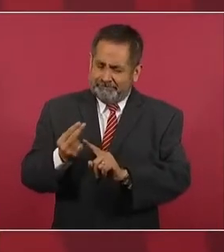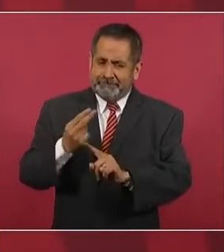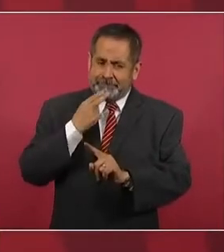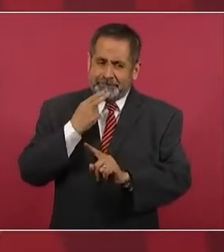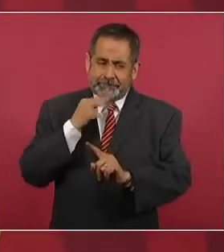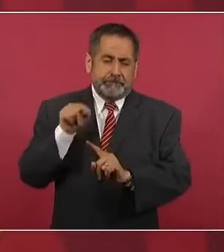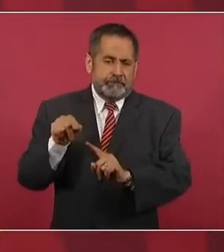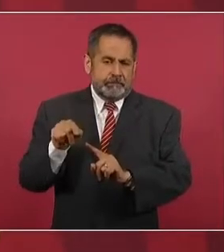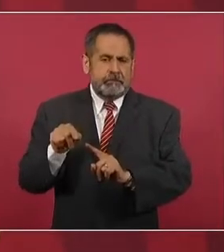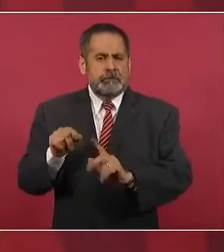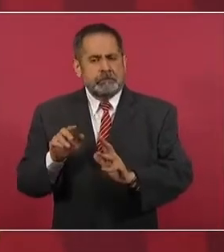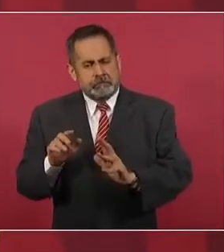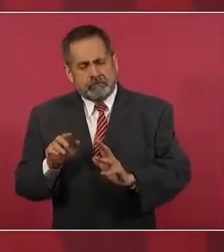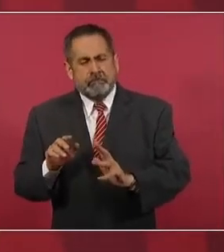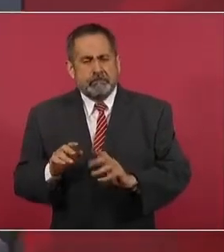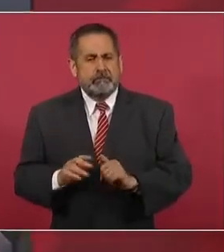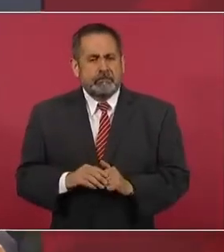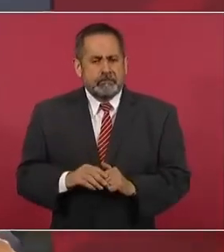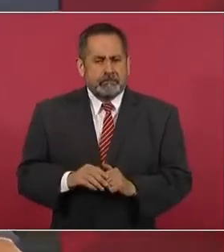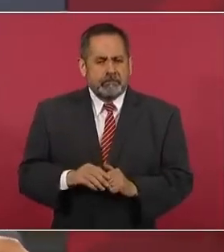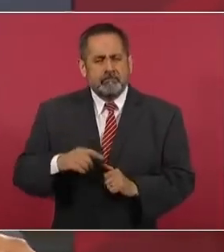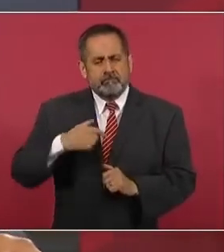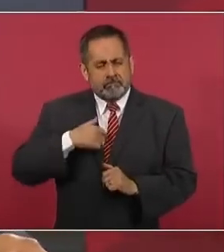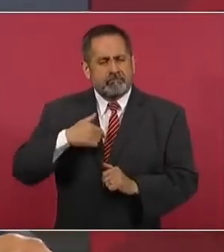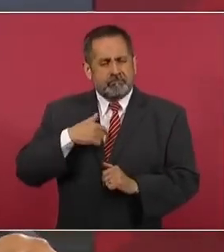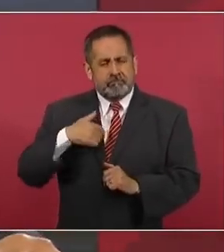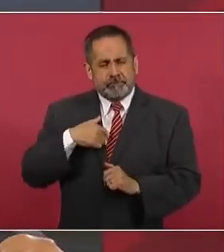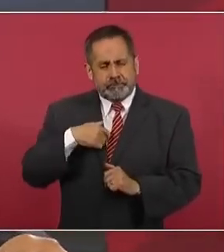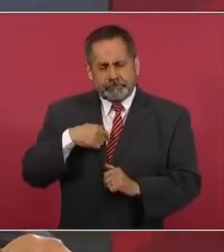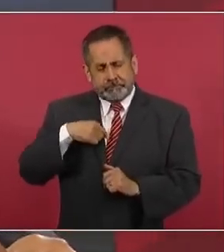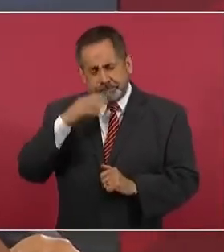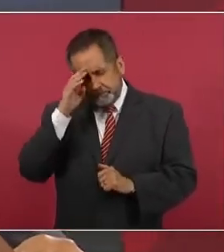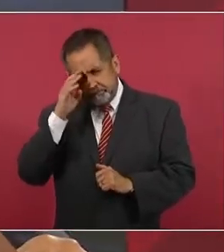y que sí va a requerir, porque estuve